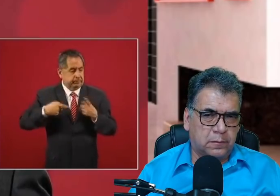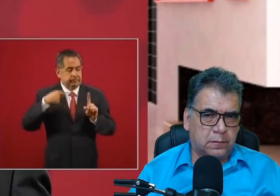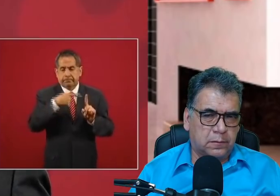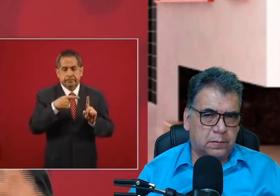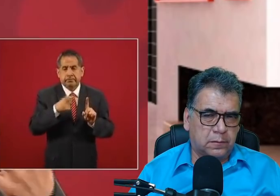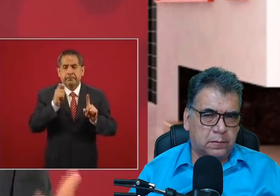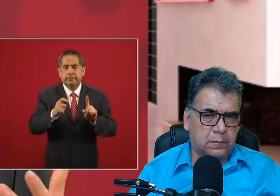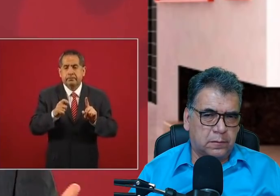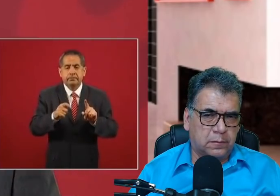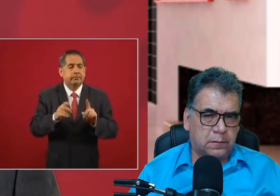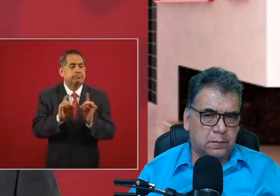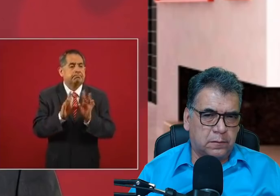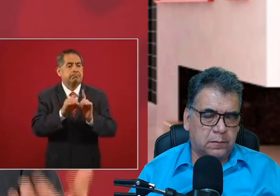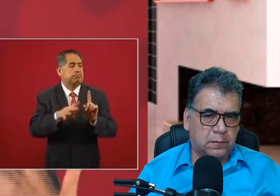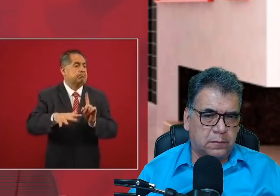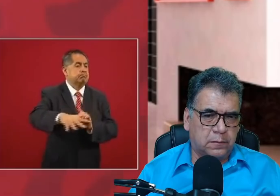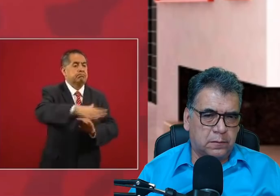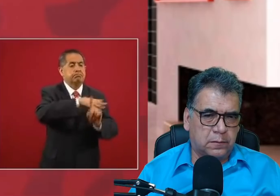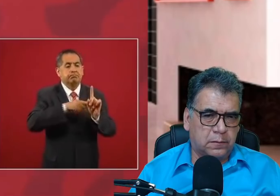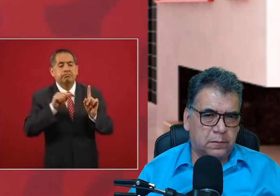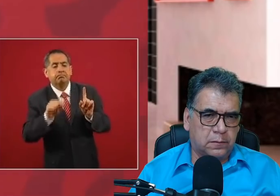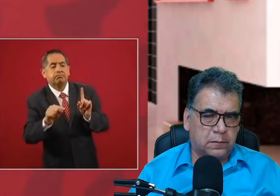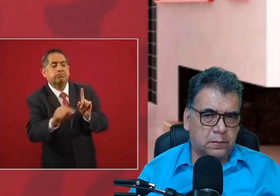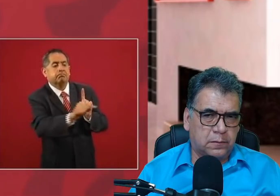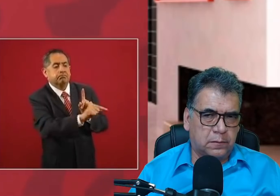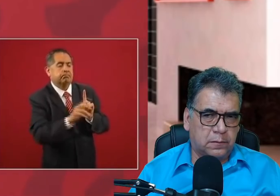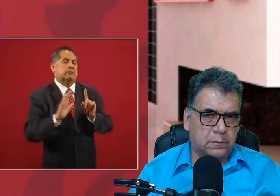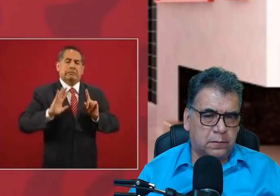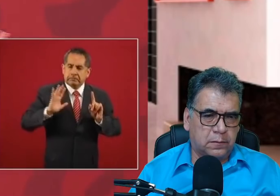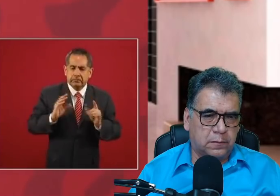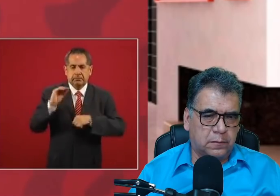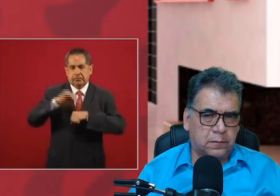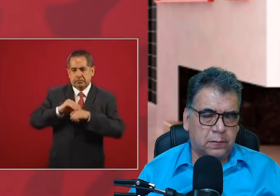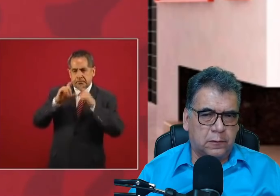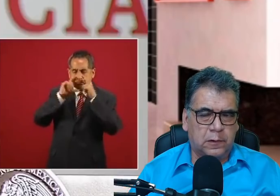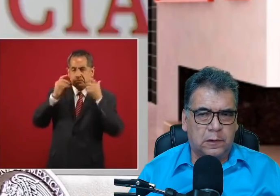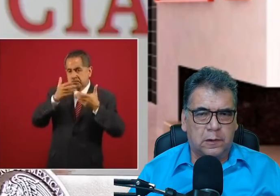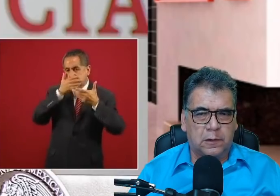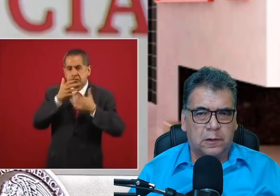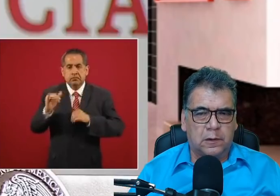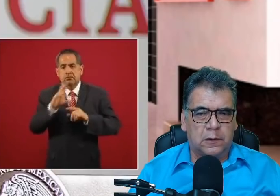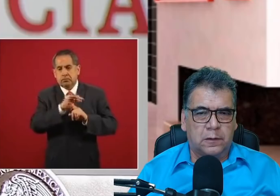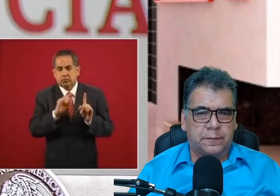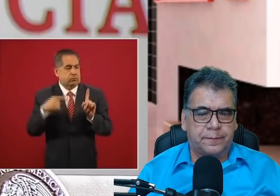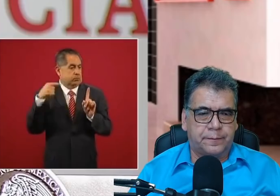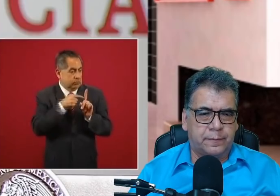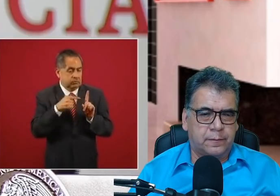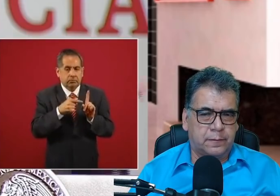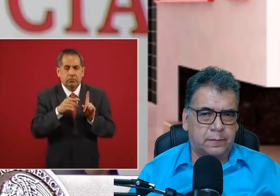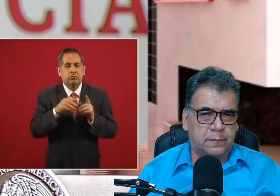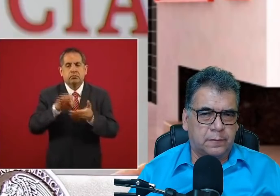personas, sino las circunstancias que hacen que las personas tengan que, en el caso de la jornada de sana